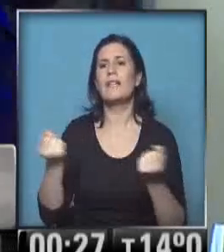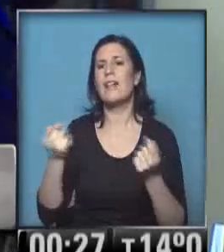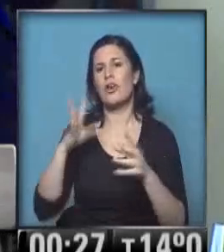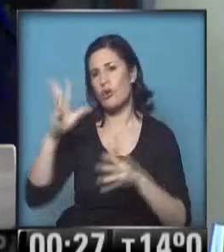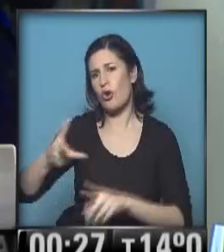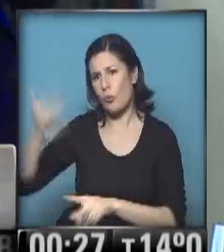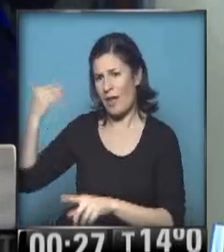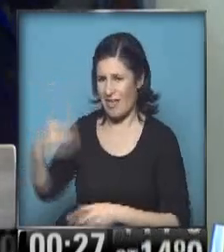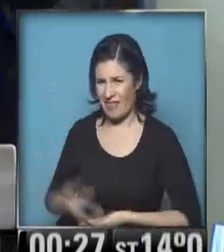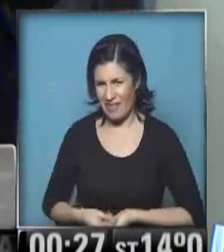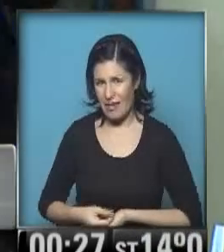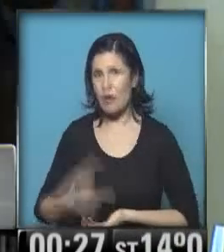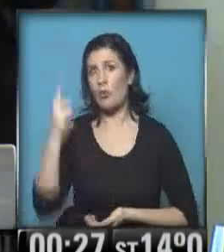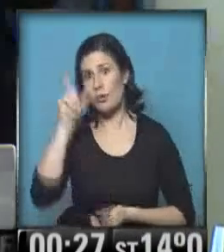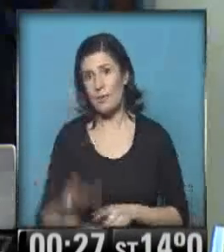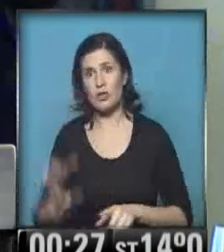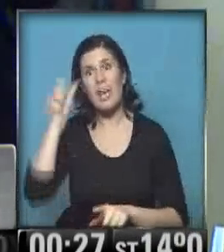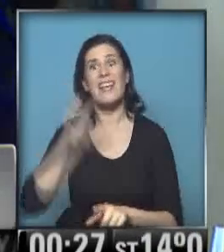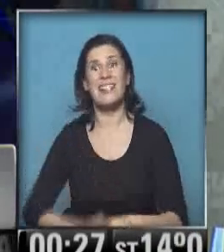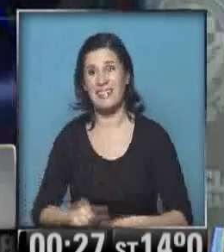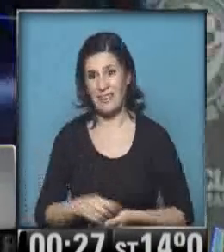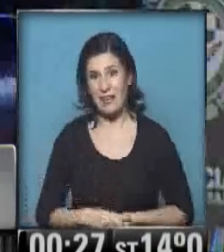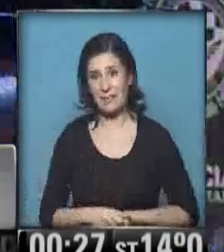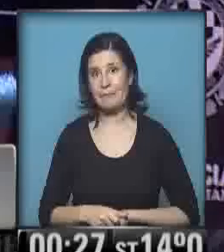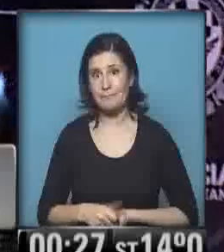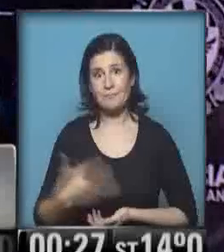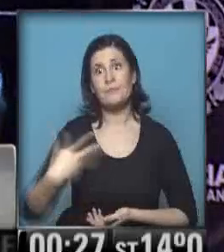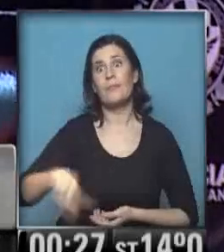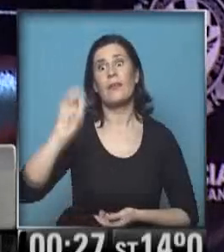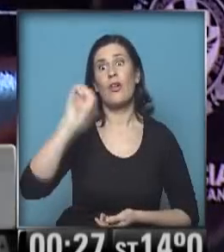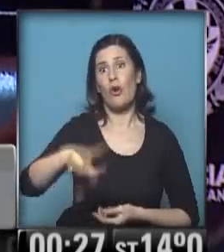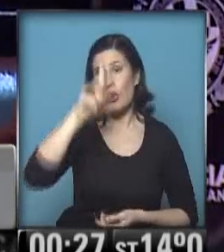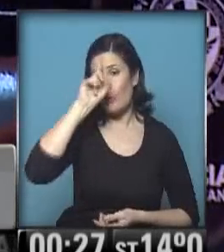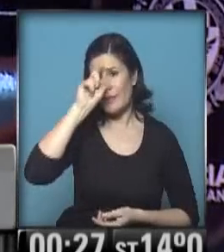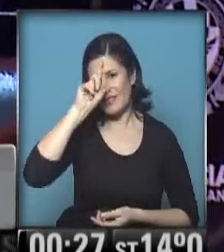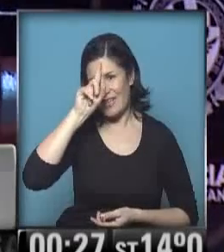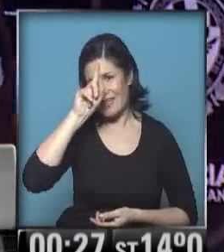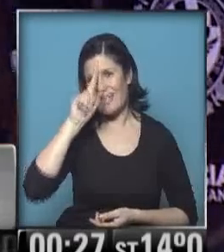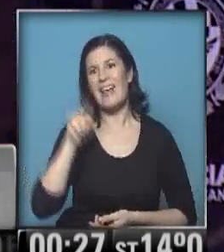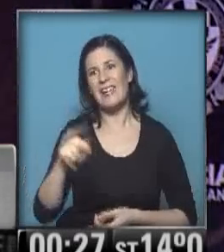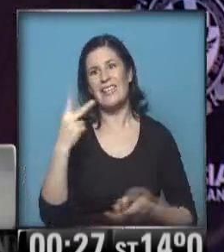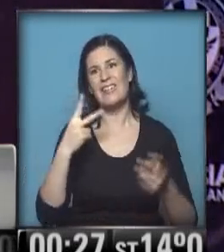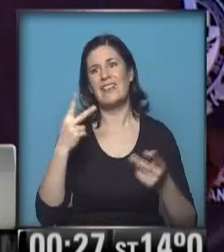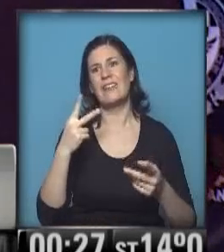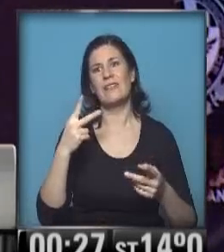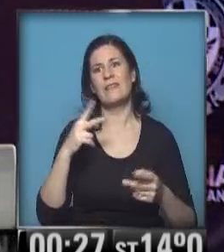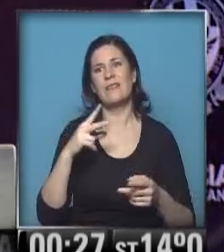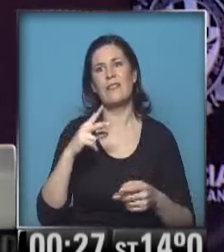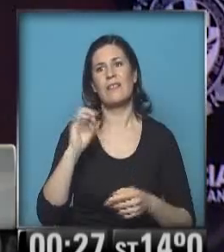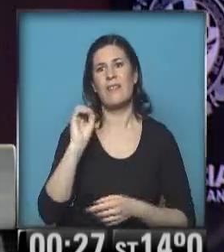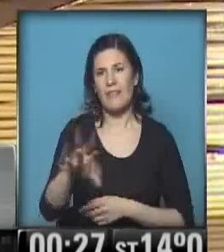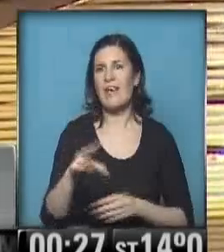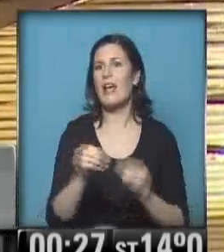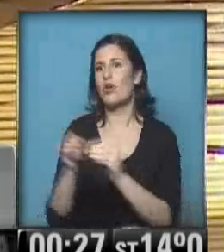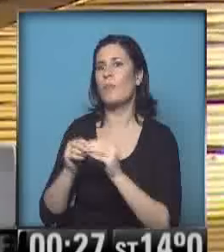resultó herido de bala uno de ellos, a quien luego lo esperaron en el hospital, donde habría sido trasladado por sus cómplices,